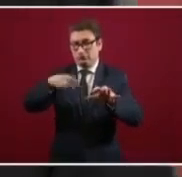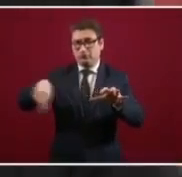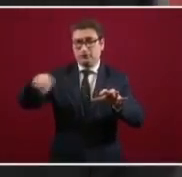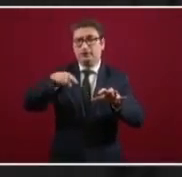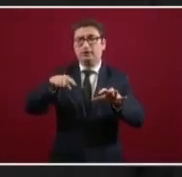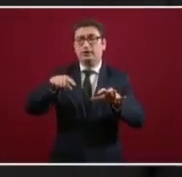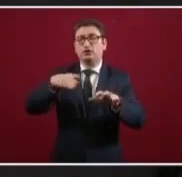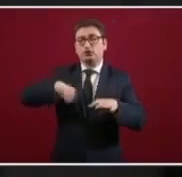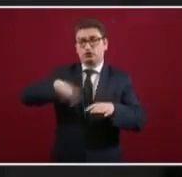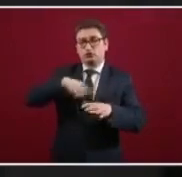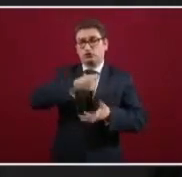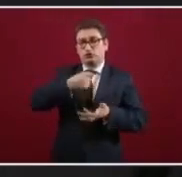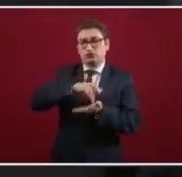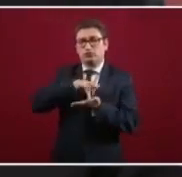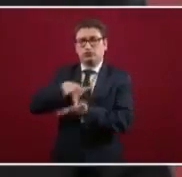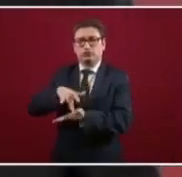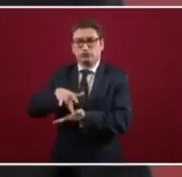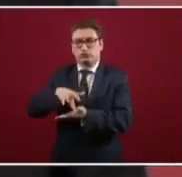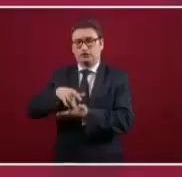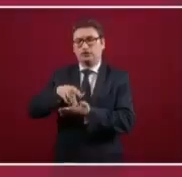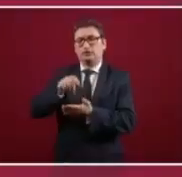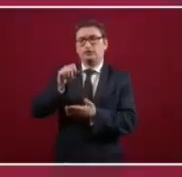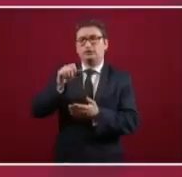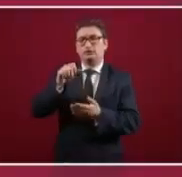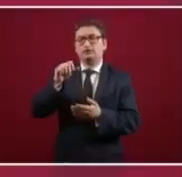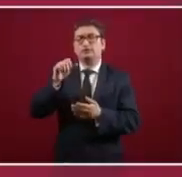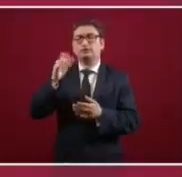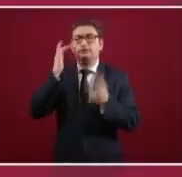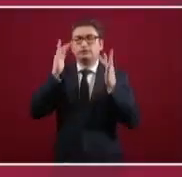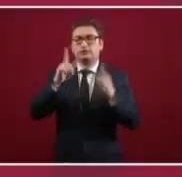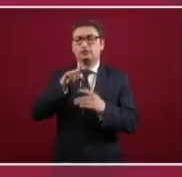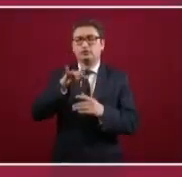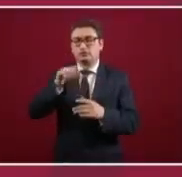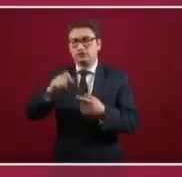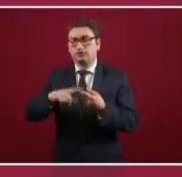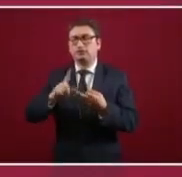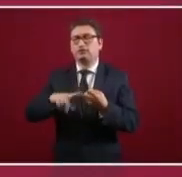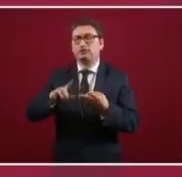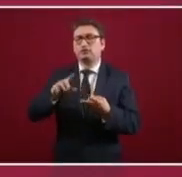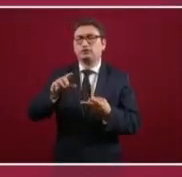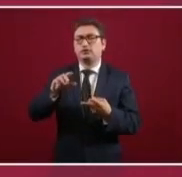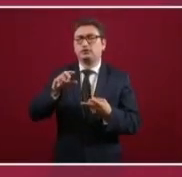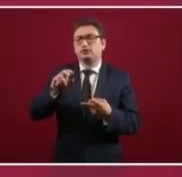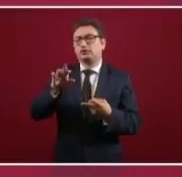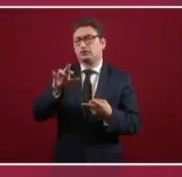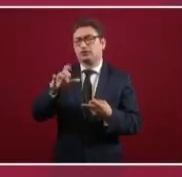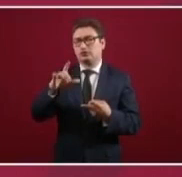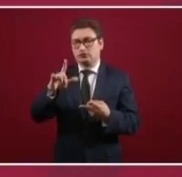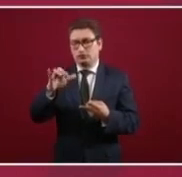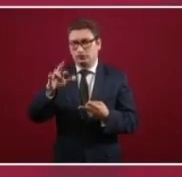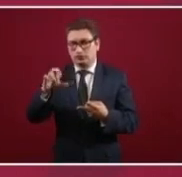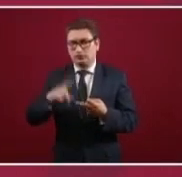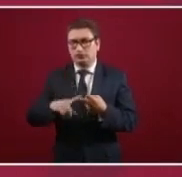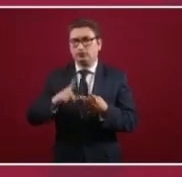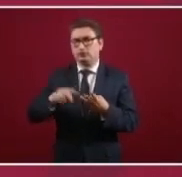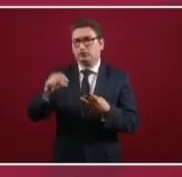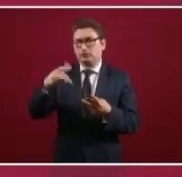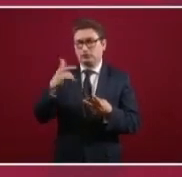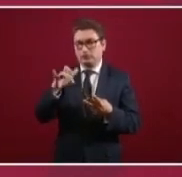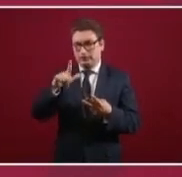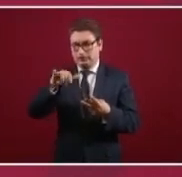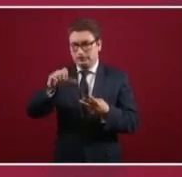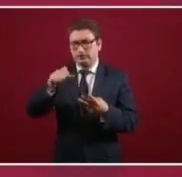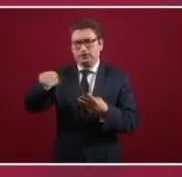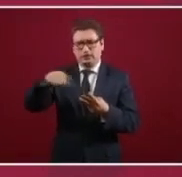san luís río colorado y en nogales ya se tienen los proyectos y se